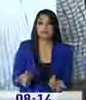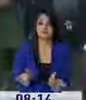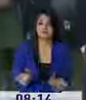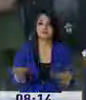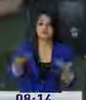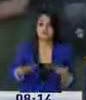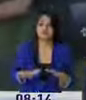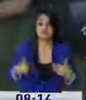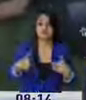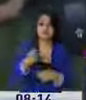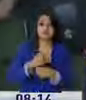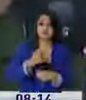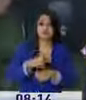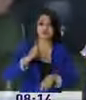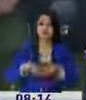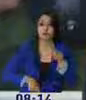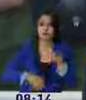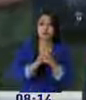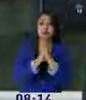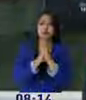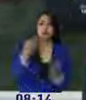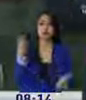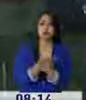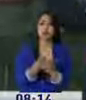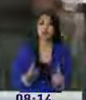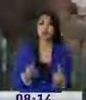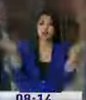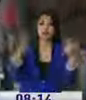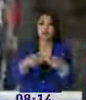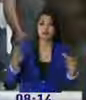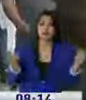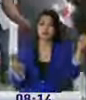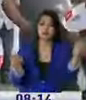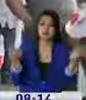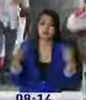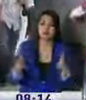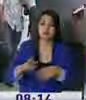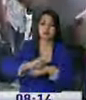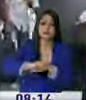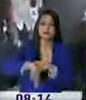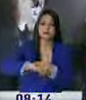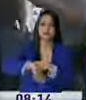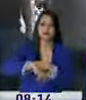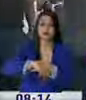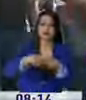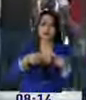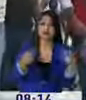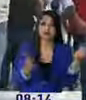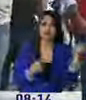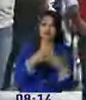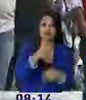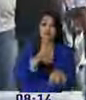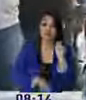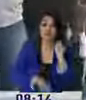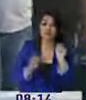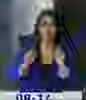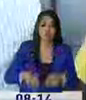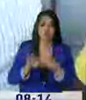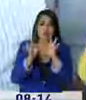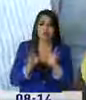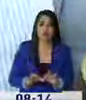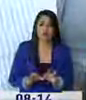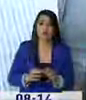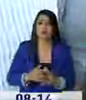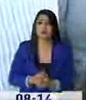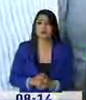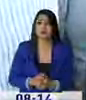maquinaria. Los trabajadores solicitan la compra inmediata de maquinaria, así como un stock de repuestos para los recolectores que se encuentran inoperativos. Por lo